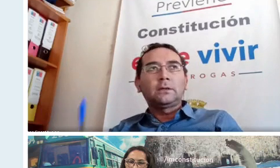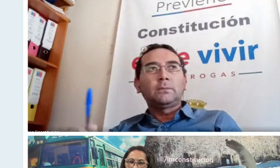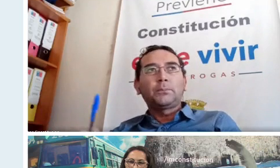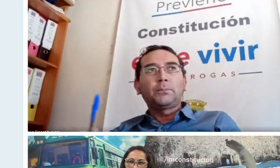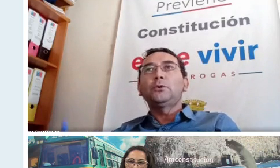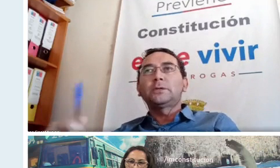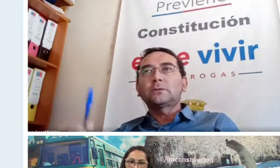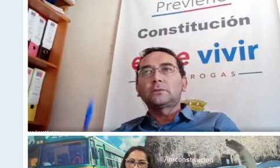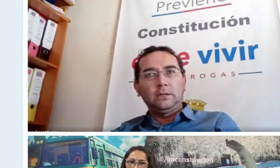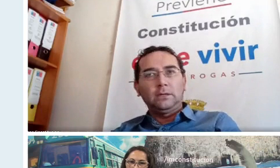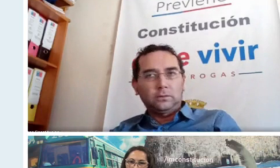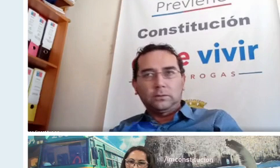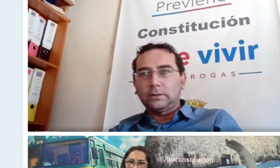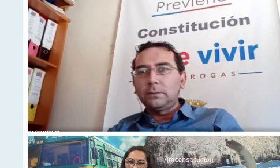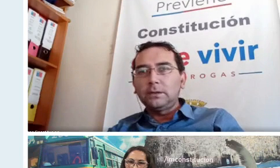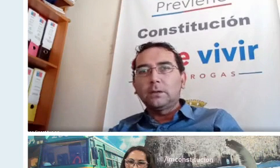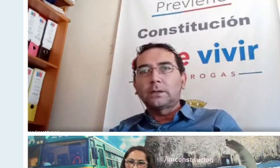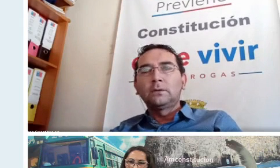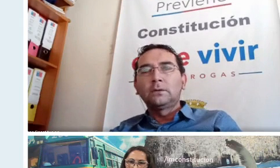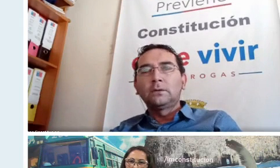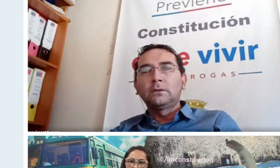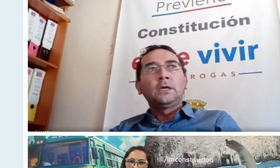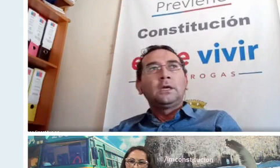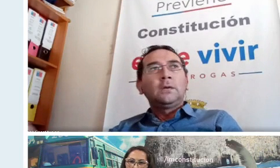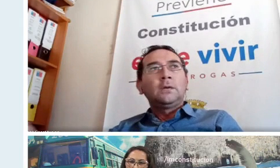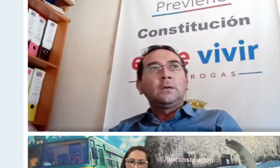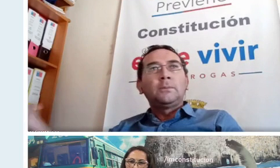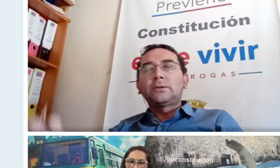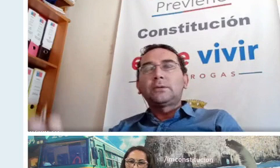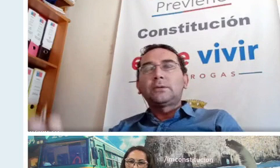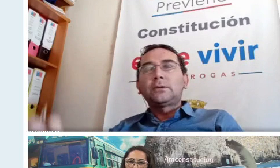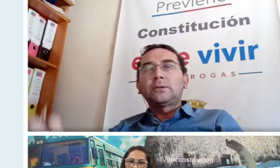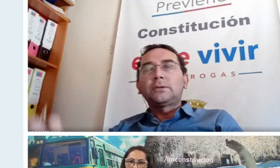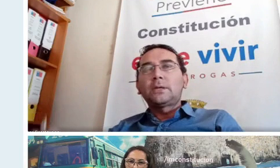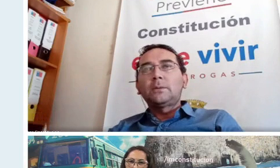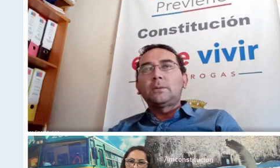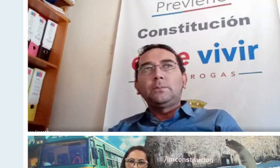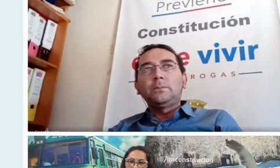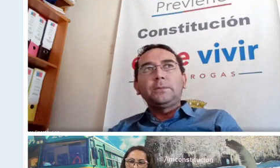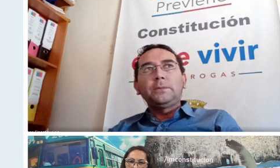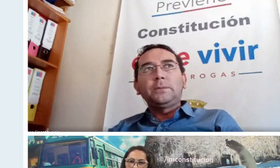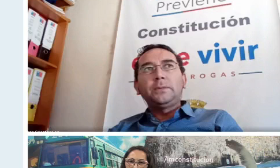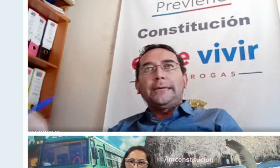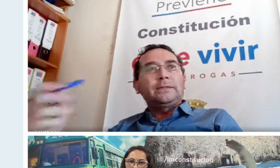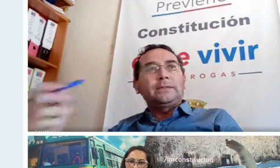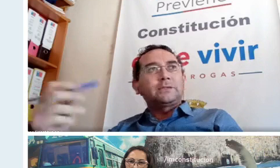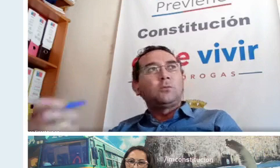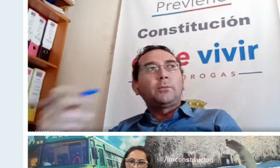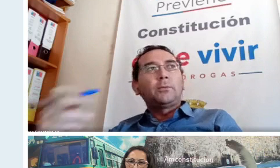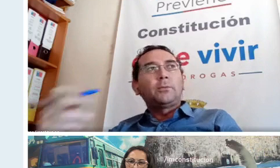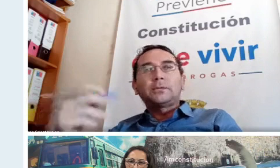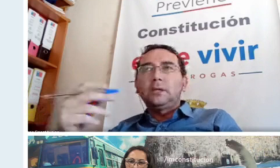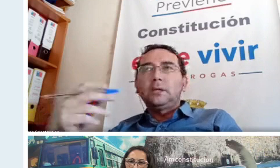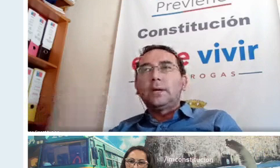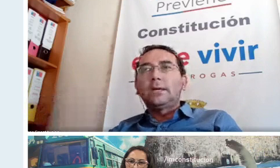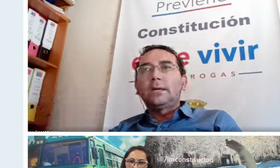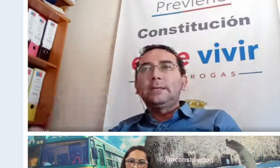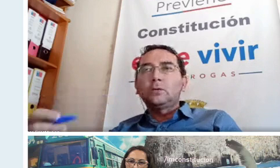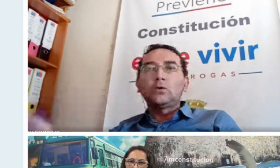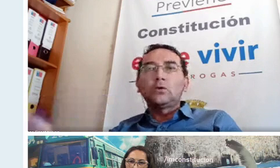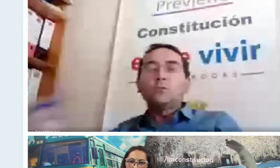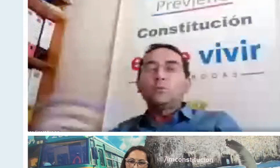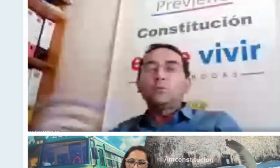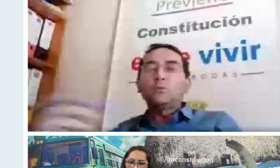tema propio, personal, totalmente de acuerdo, pero también nosotros tenemos que trabajar como personas